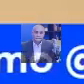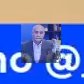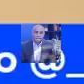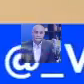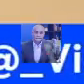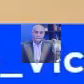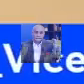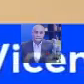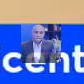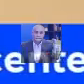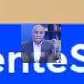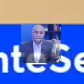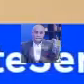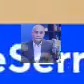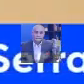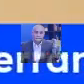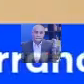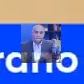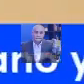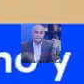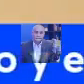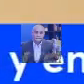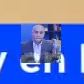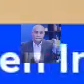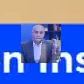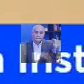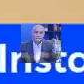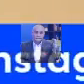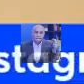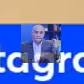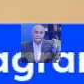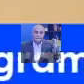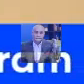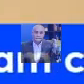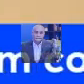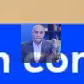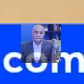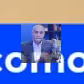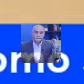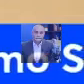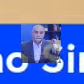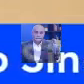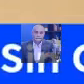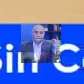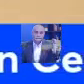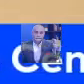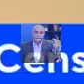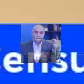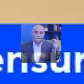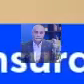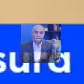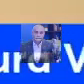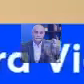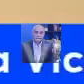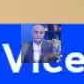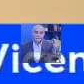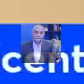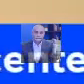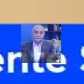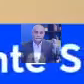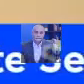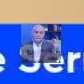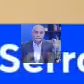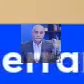hace unos días en un tuit por ahí que si le va muy bien a México, le va muy mal a la oposición, sigamos